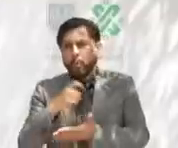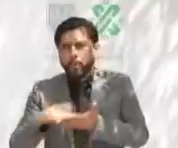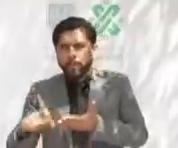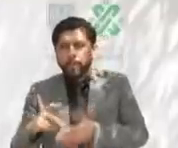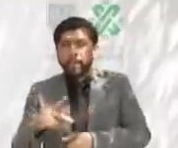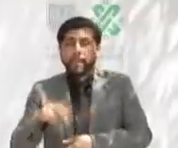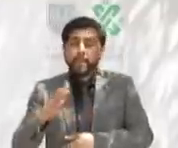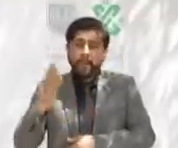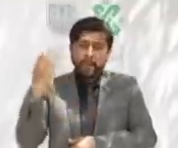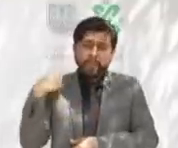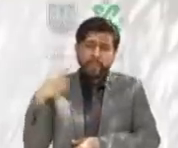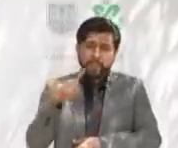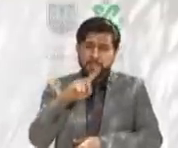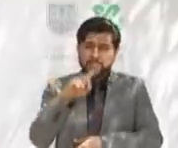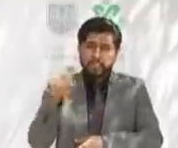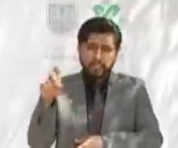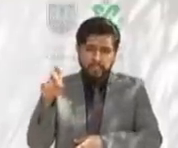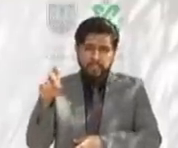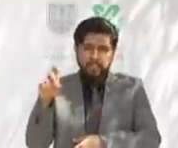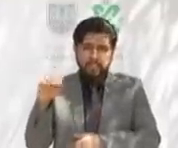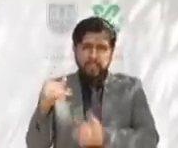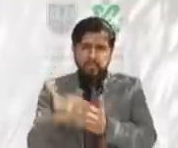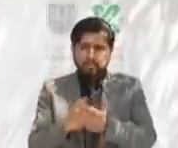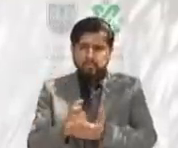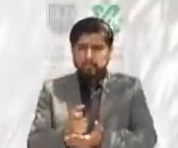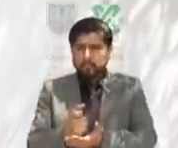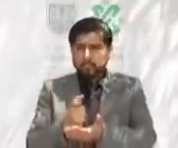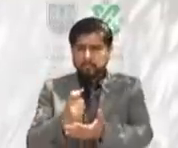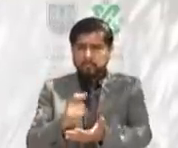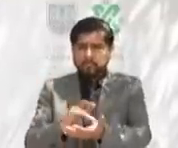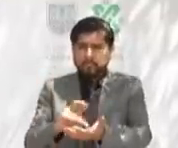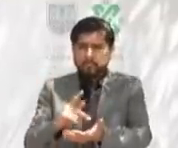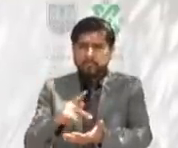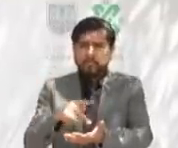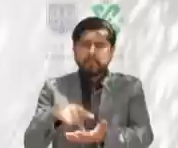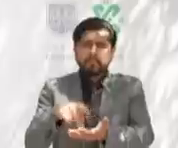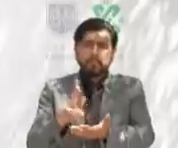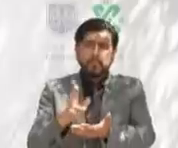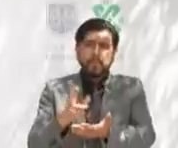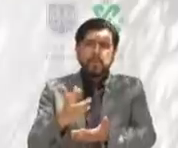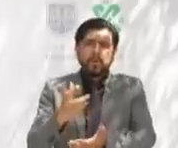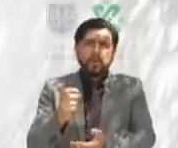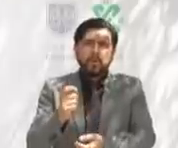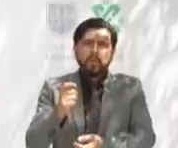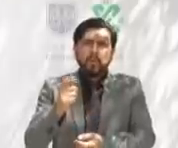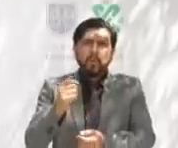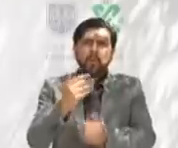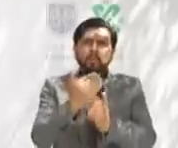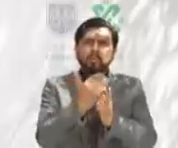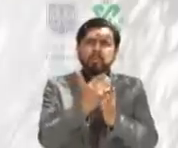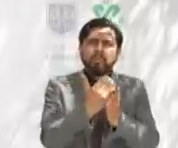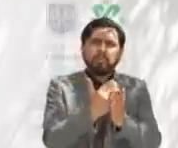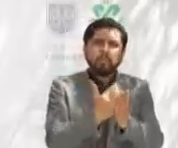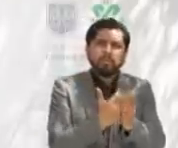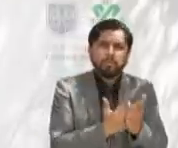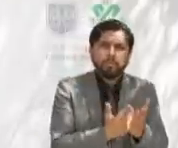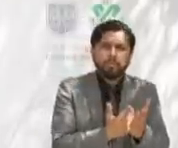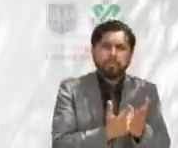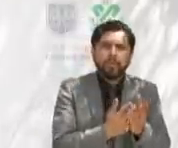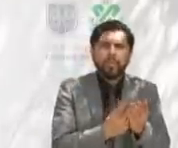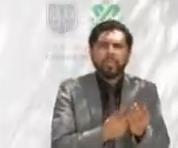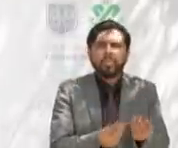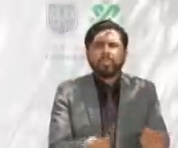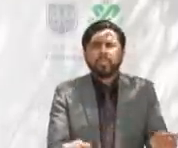Ambiente pues era de 100,000 pesos y se quedó en eso, a pesar de la inflación, de, en fin. Hoy el bono